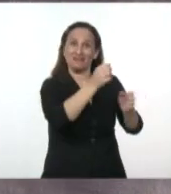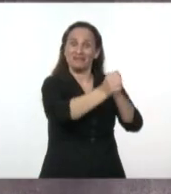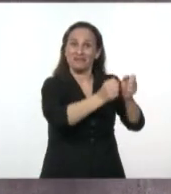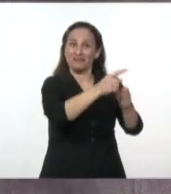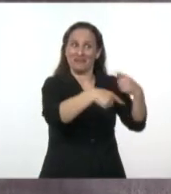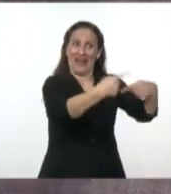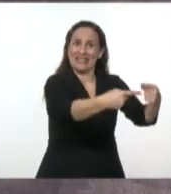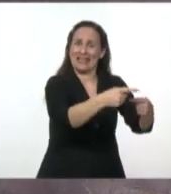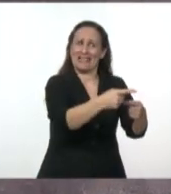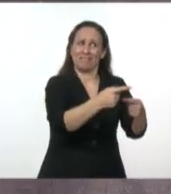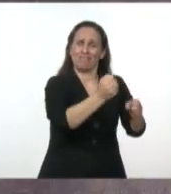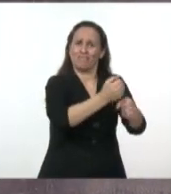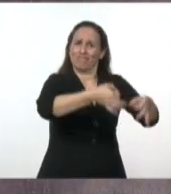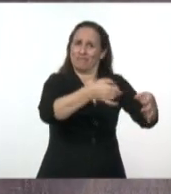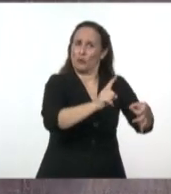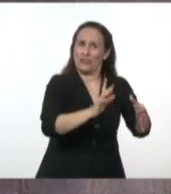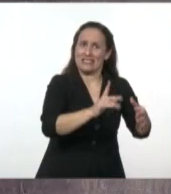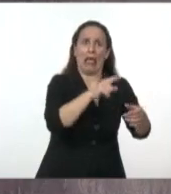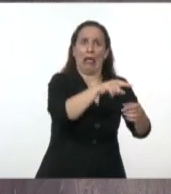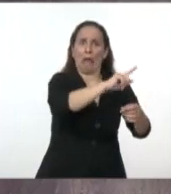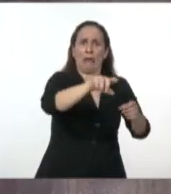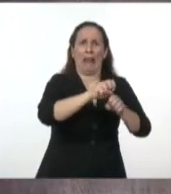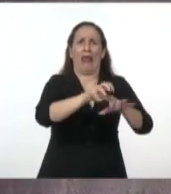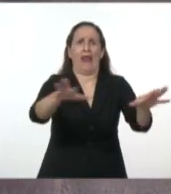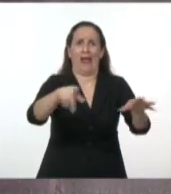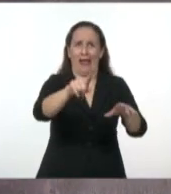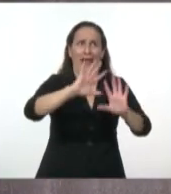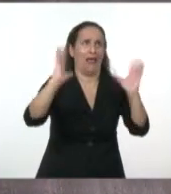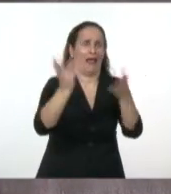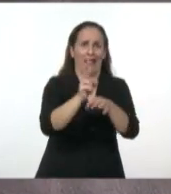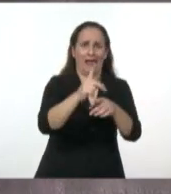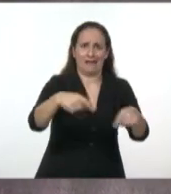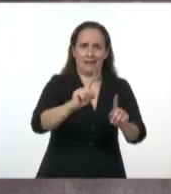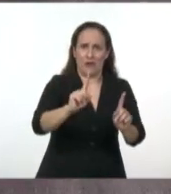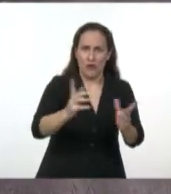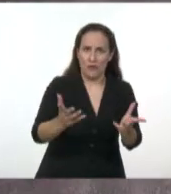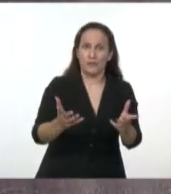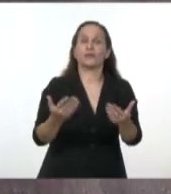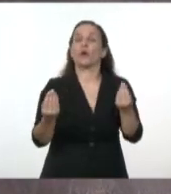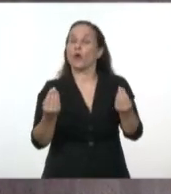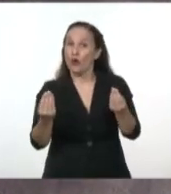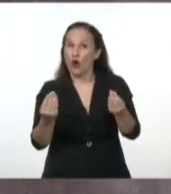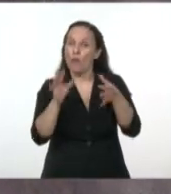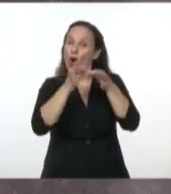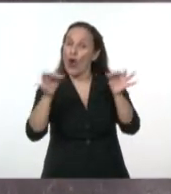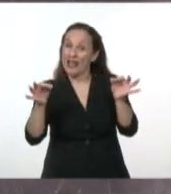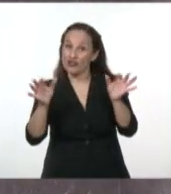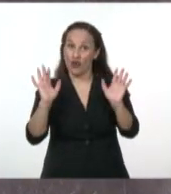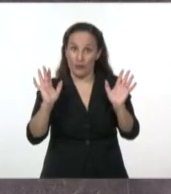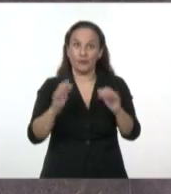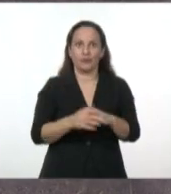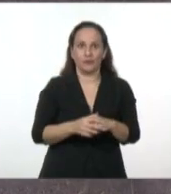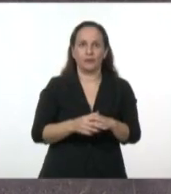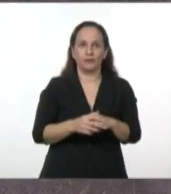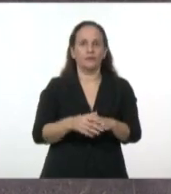eso afecta al medio ambiente. Entonces, lo vamos a formular en una oración. ¿No? Este punto de vista que nos dice, bueno, hay